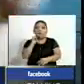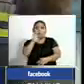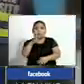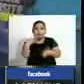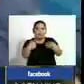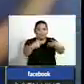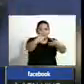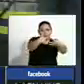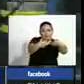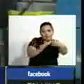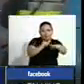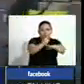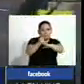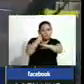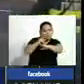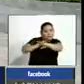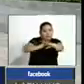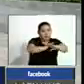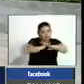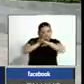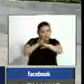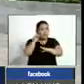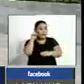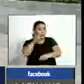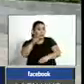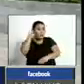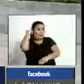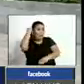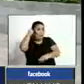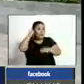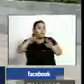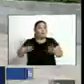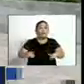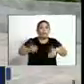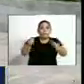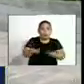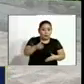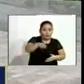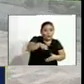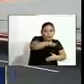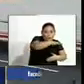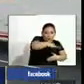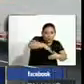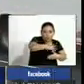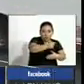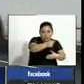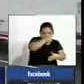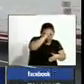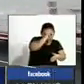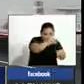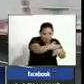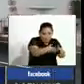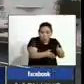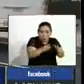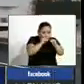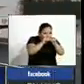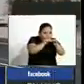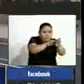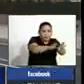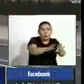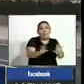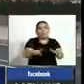de las medidas de prevención son de vital importancia para evitar que en las delegaciones policiales se genere un foco de infección.